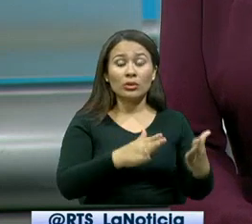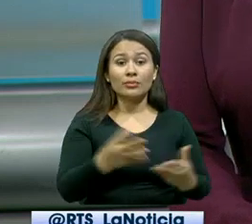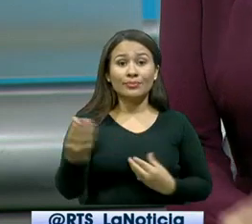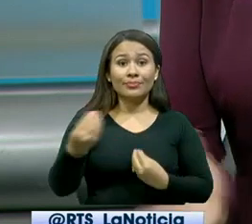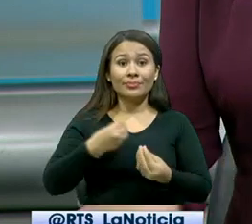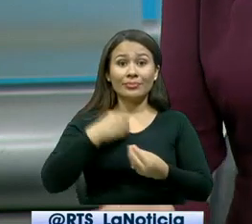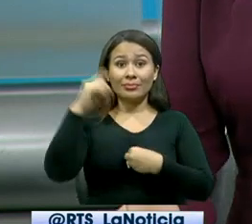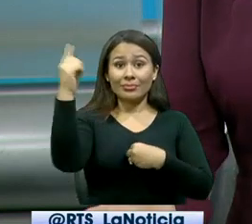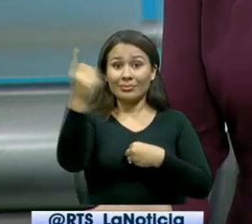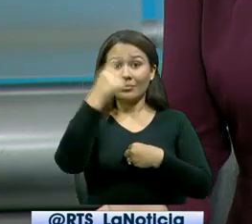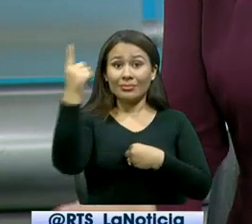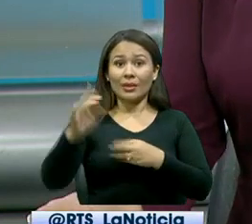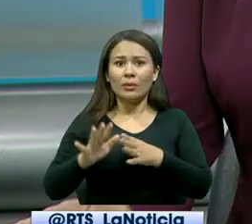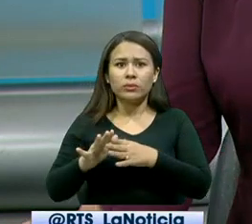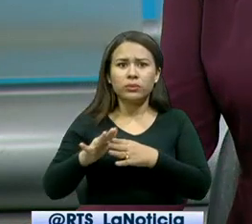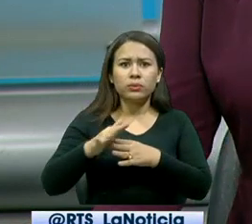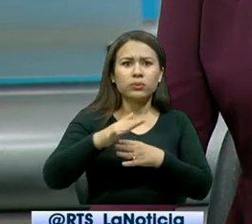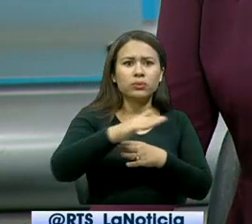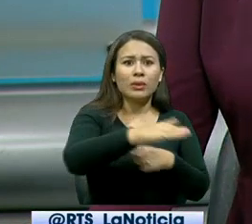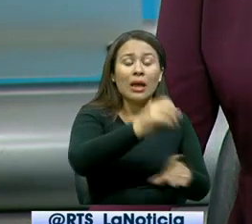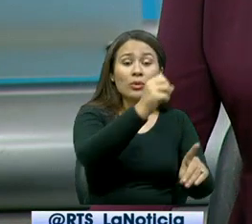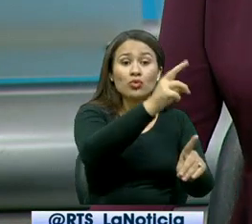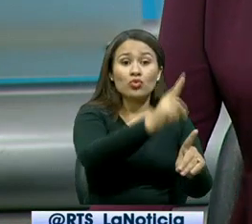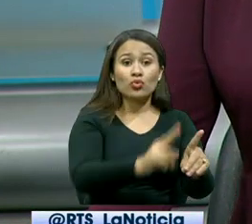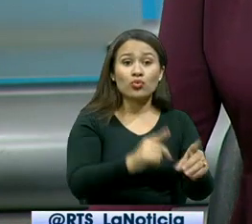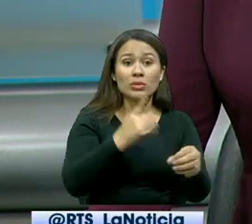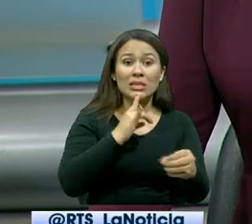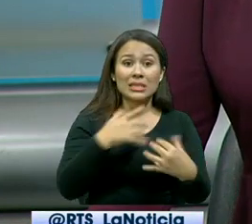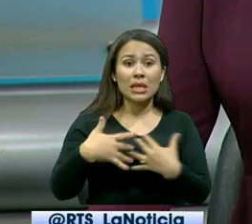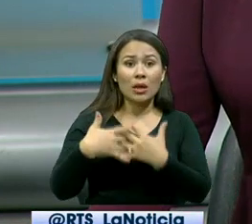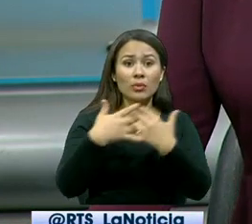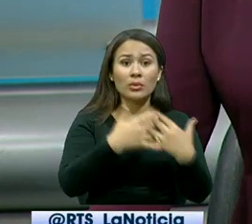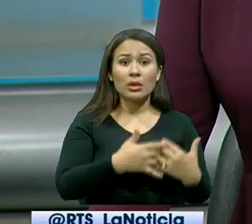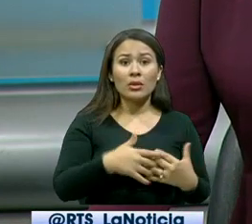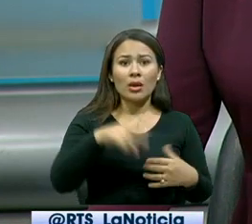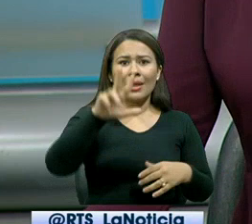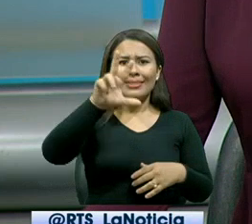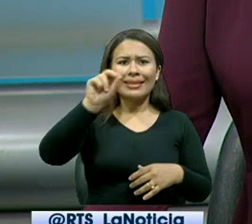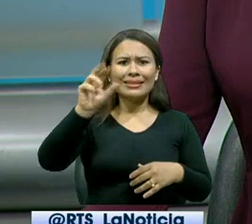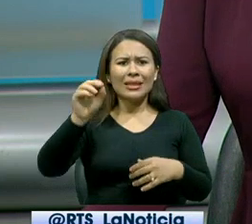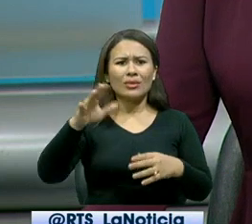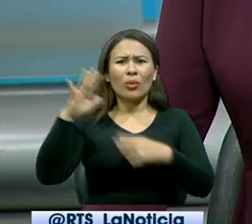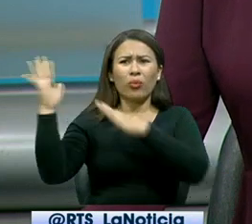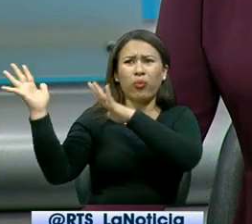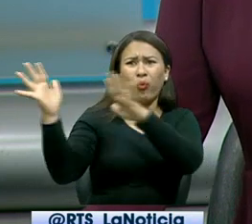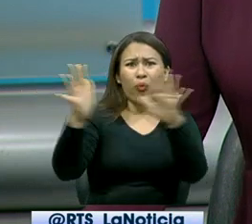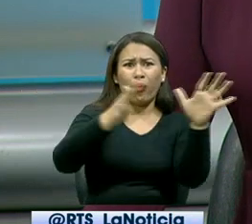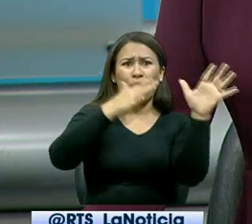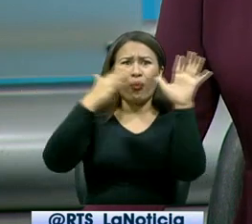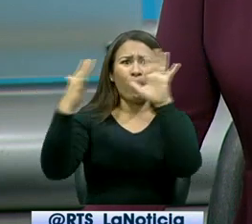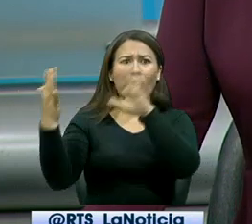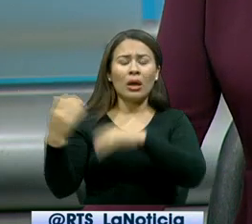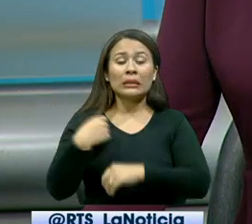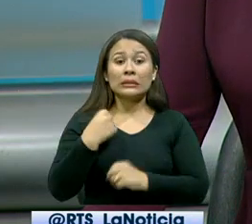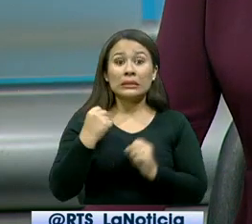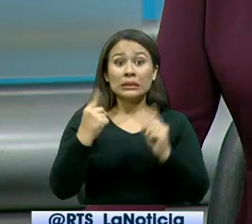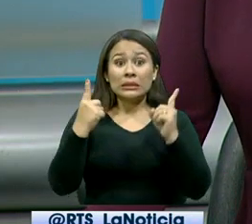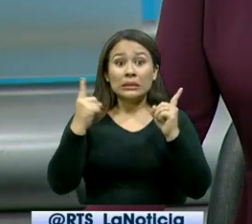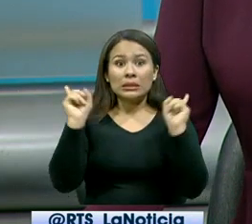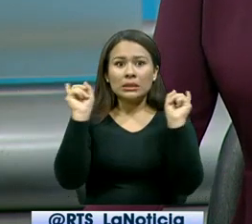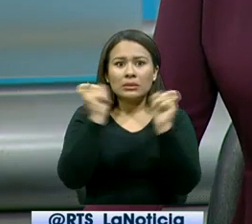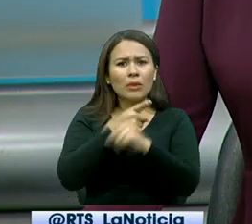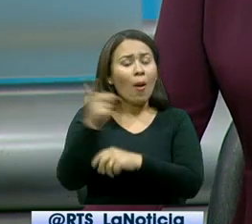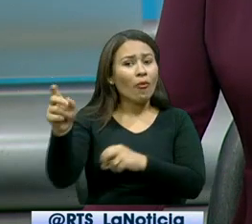se desplaza hacia el sur de los Estados Unidos con vientos de hasta 300 kilómetros por hora y es considerado uno de los